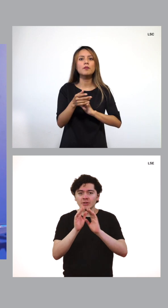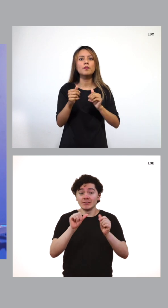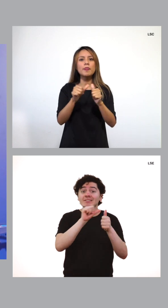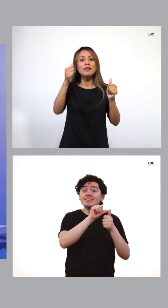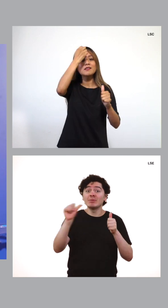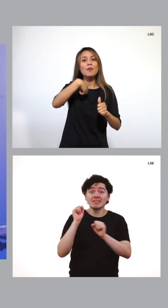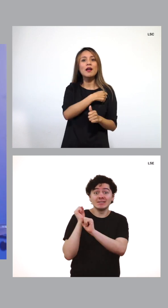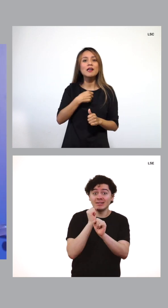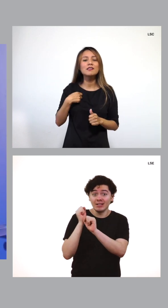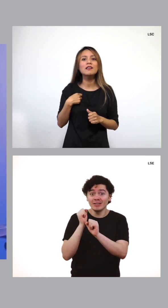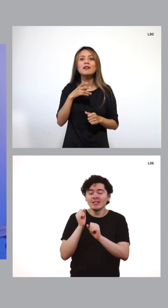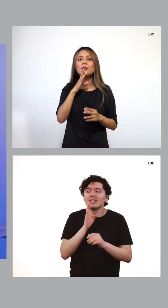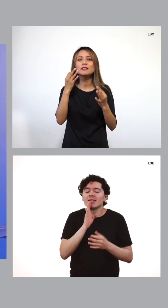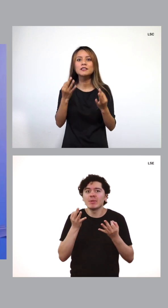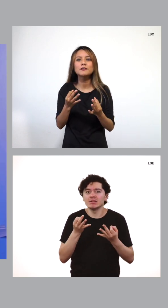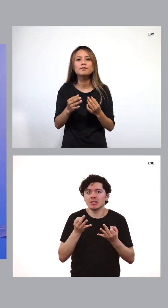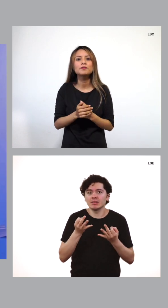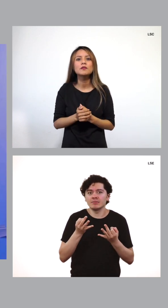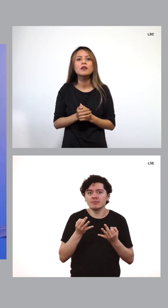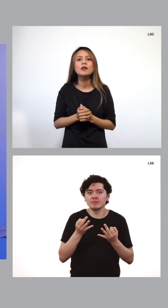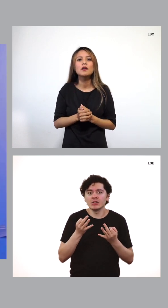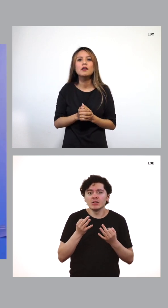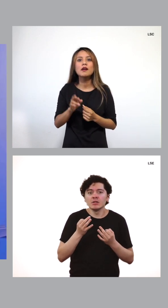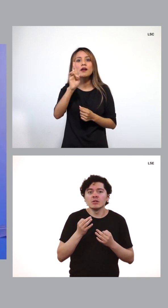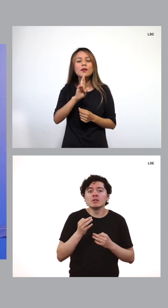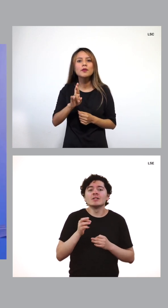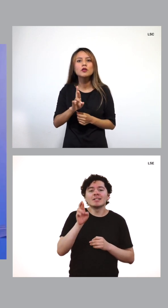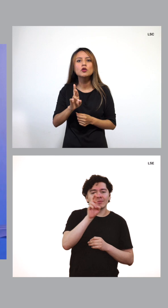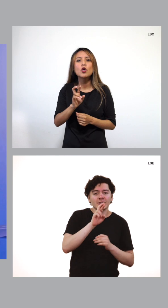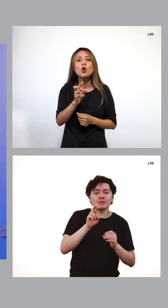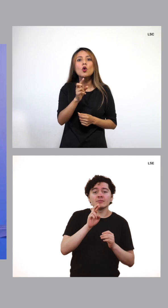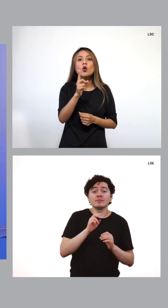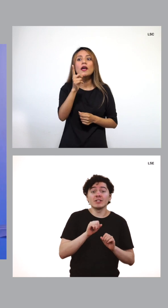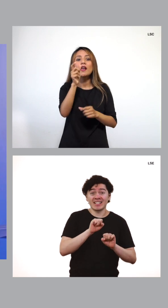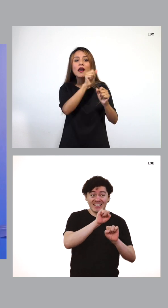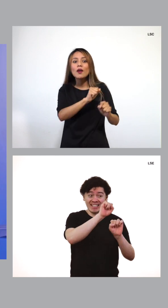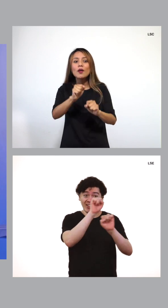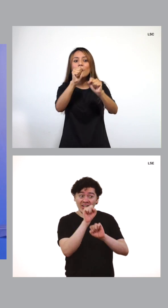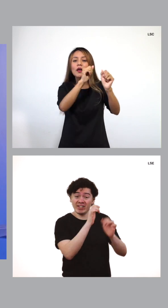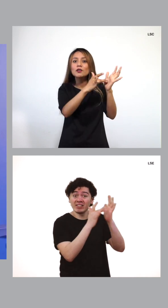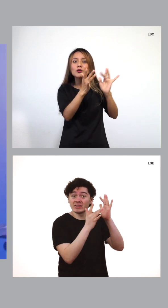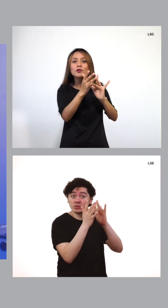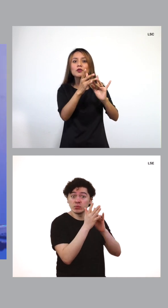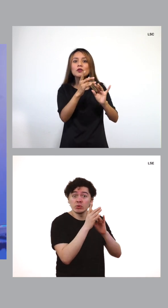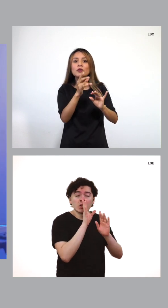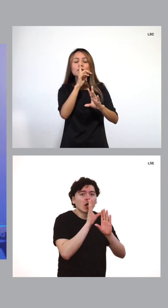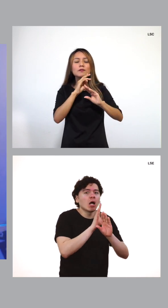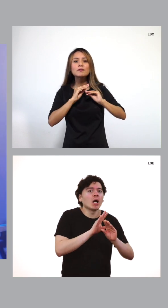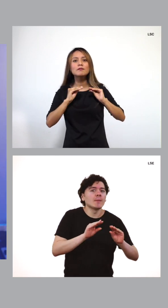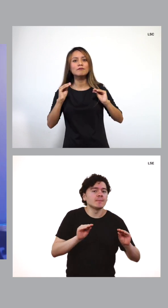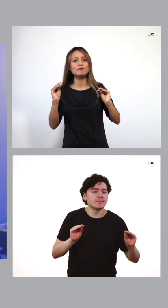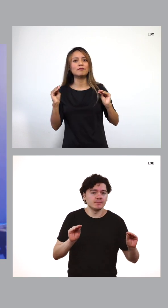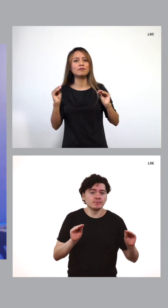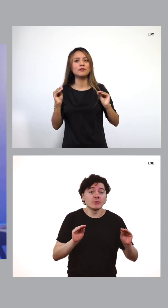una vez en la historia el que acusó habló y el que defendió guardó silencio. Pero Romanos capítulo 8, después de